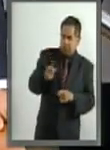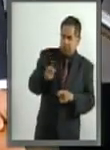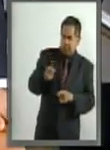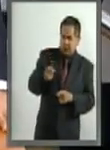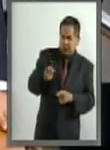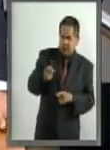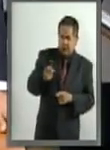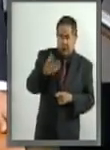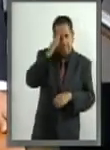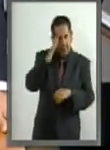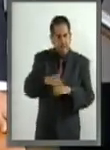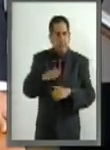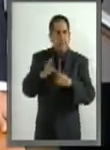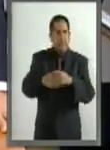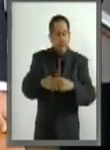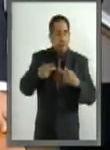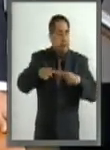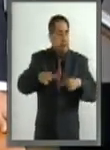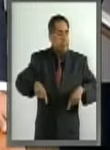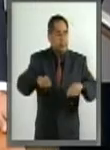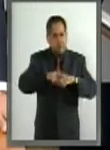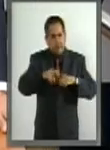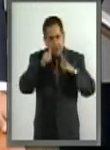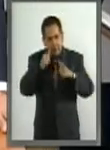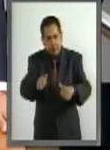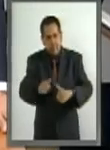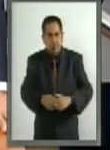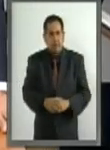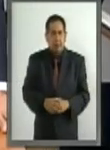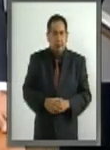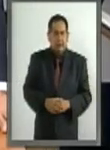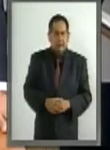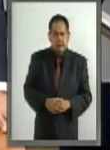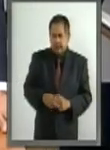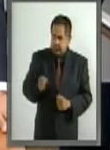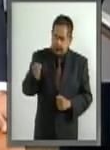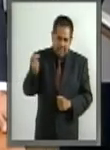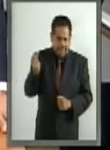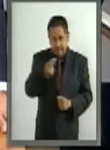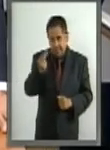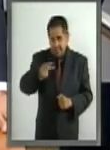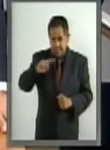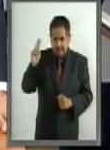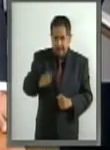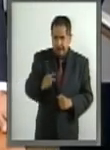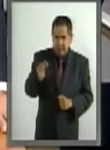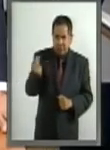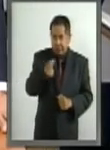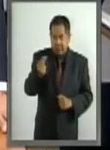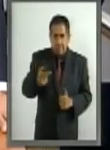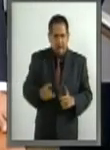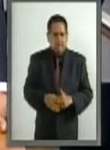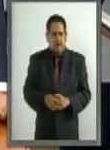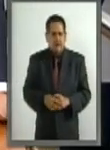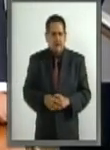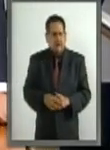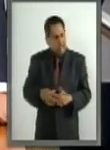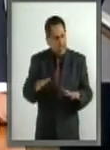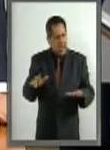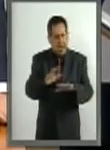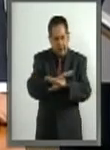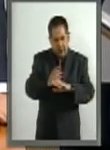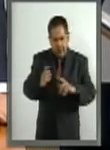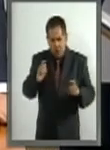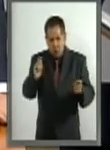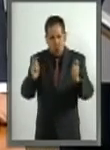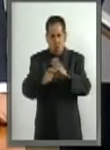para que se pueda atender al pueblo de México. Hay la necesidad real de un cambio